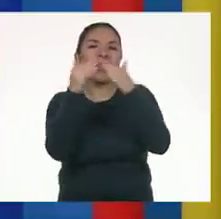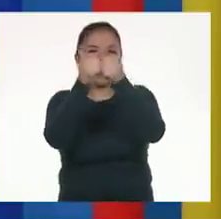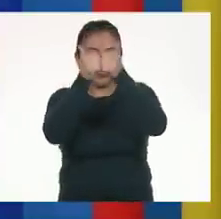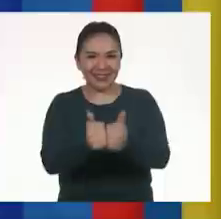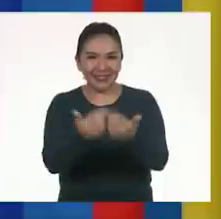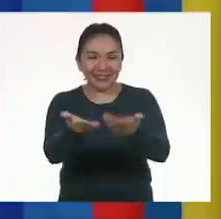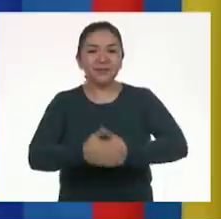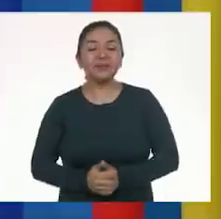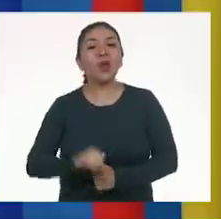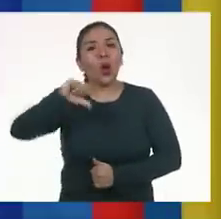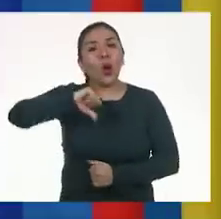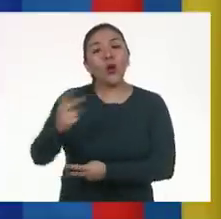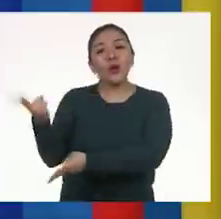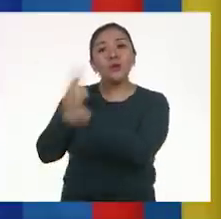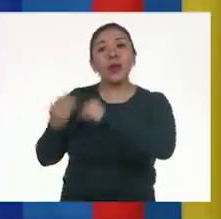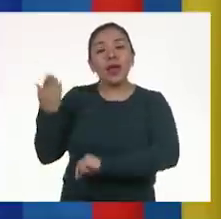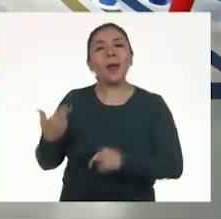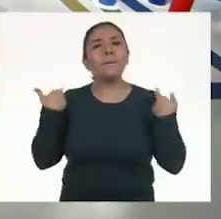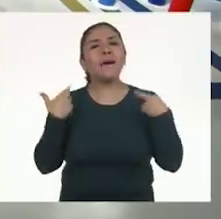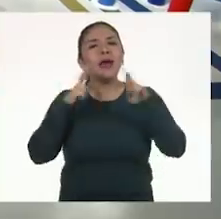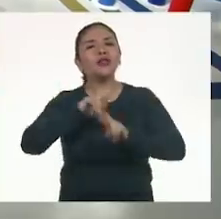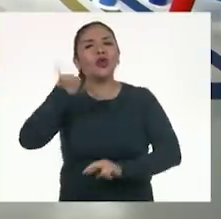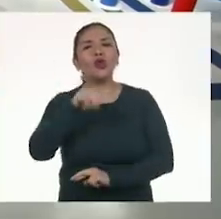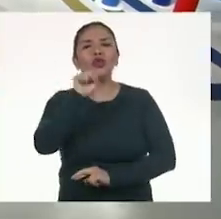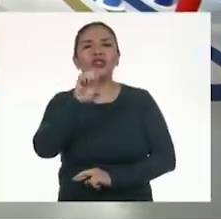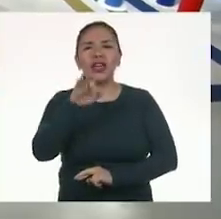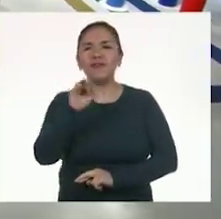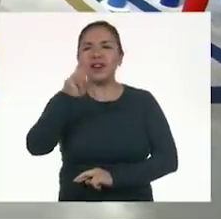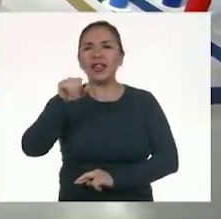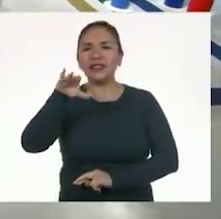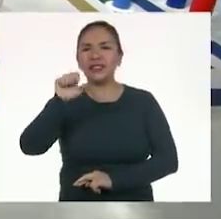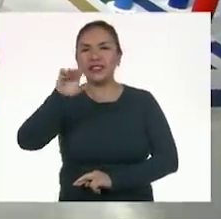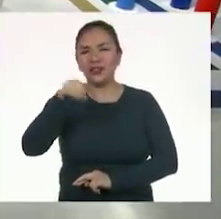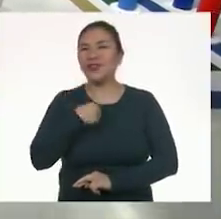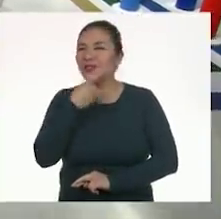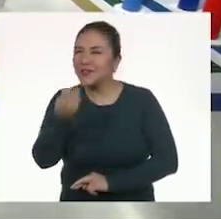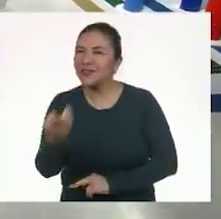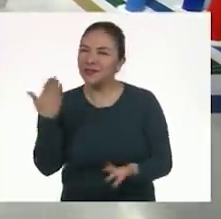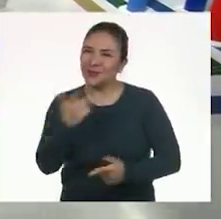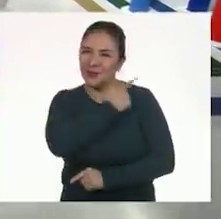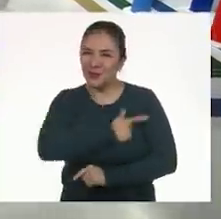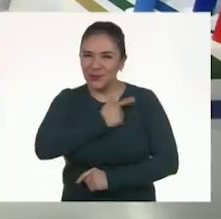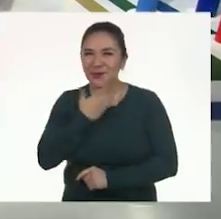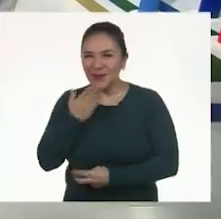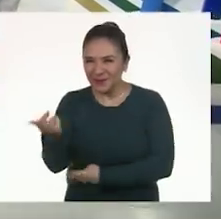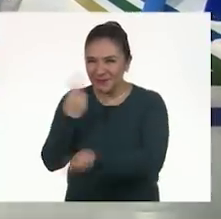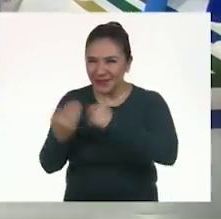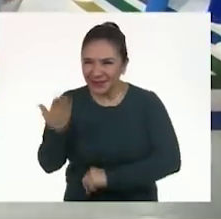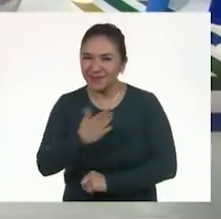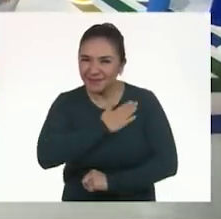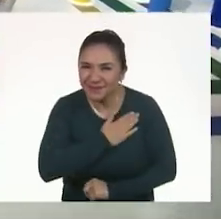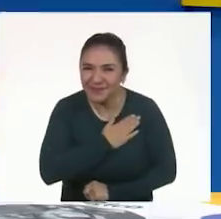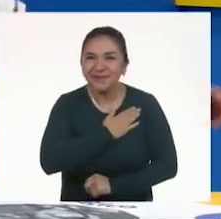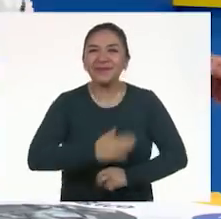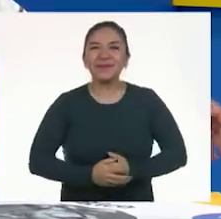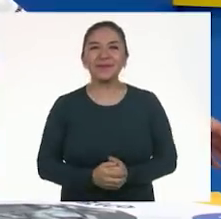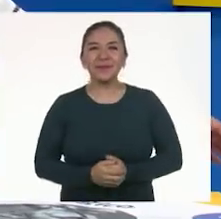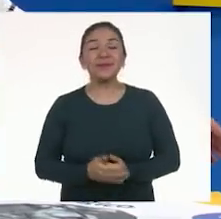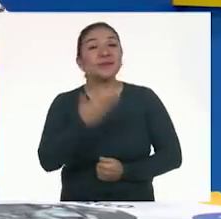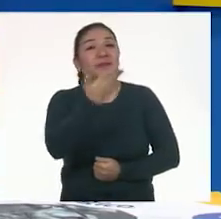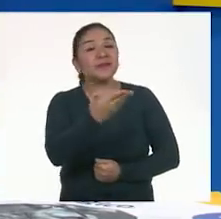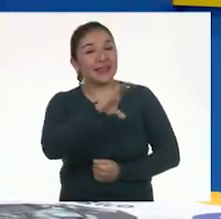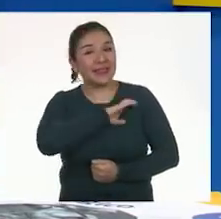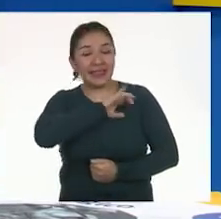hogares. Hoy nos acompaña el maestro José Francisco Martínez, a quien recibimos con muchísimo gusto. Profe Paco, ¿cómo está? Mi